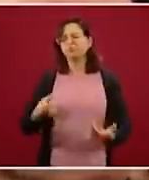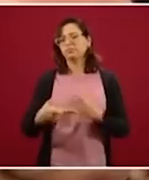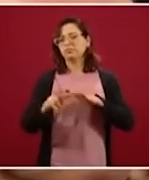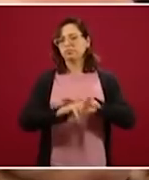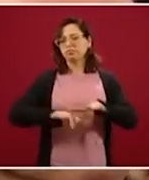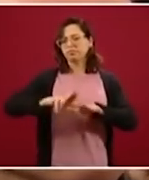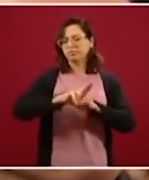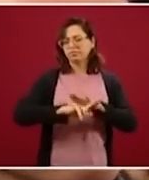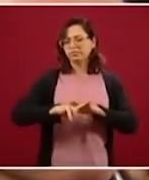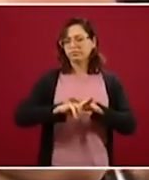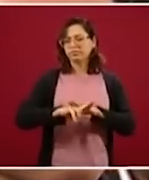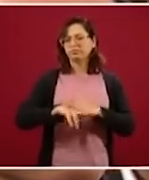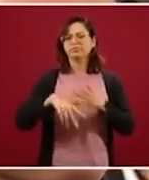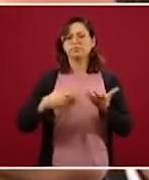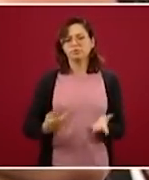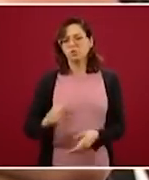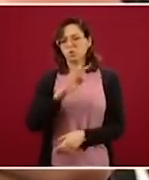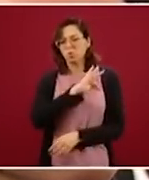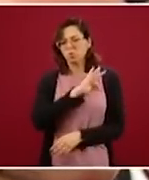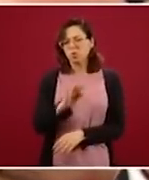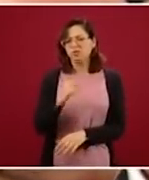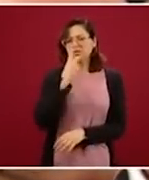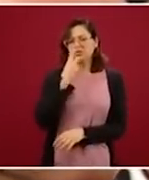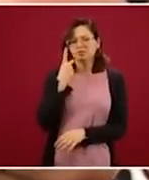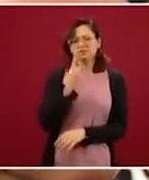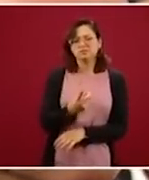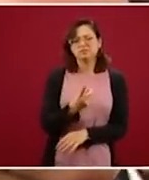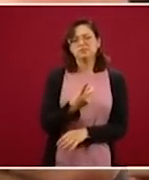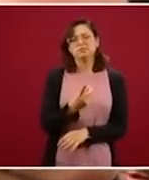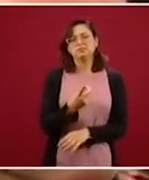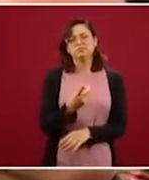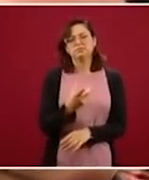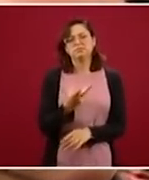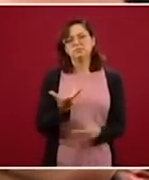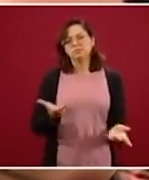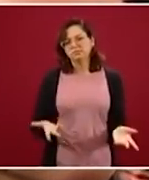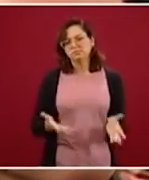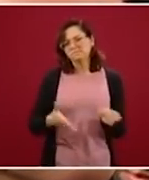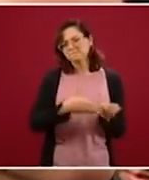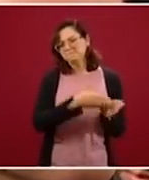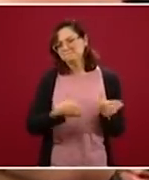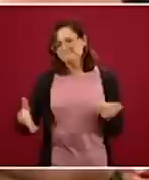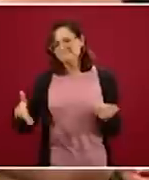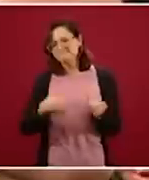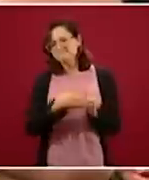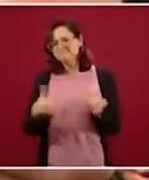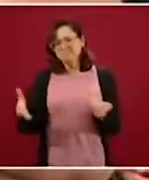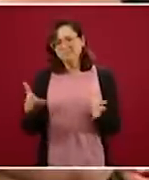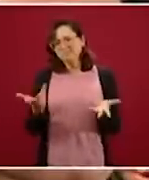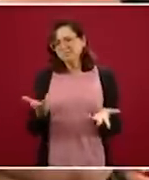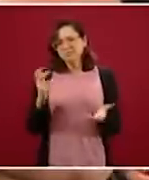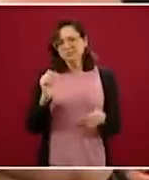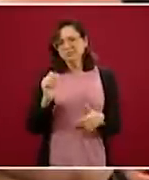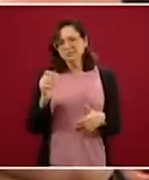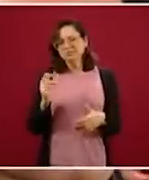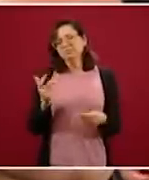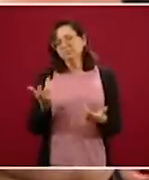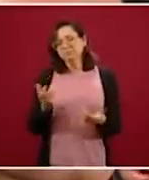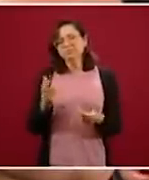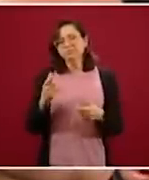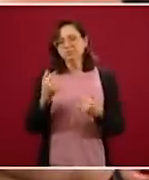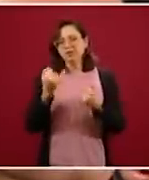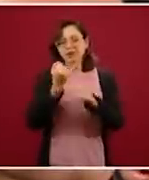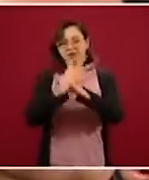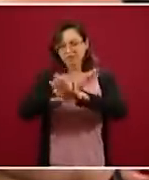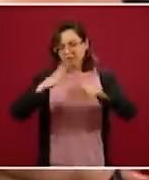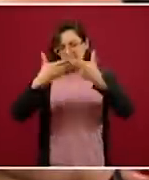salarios. Si nos puede comentar, dentro de lo que se pueda decir abiertamente, cómo